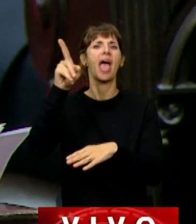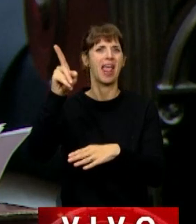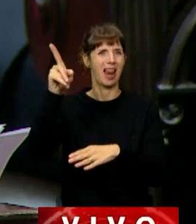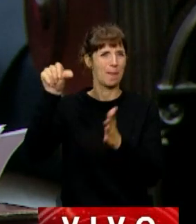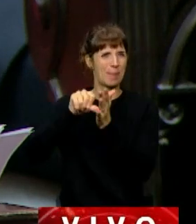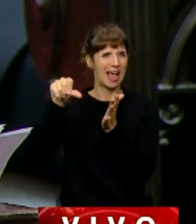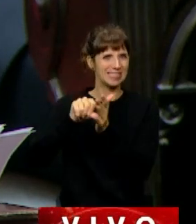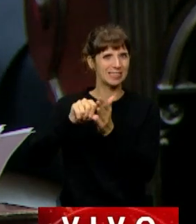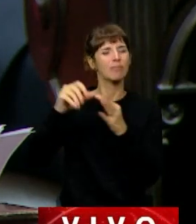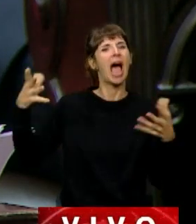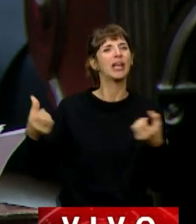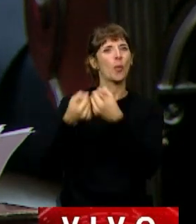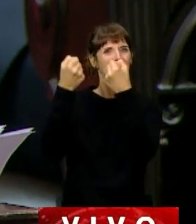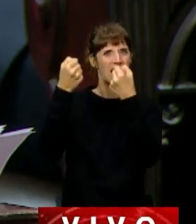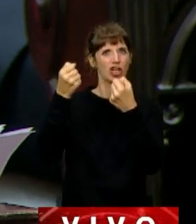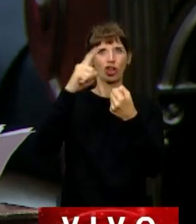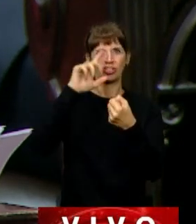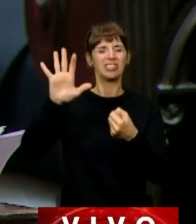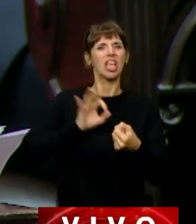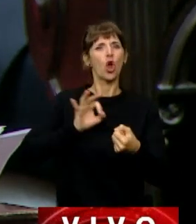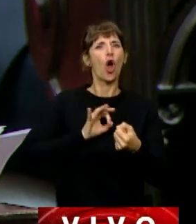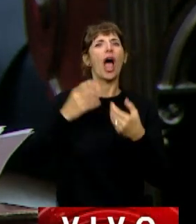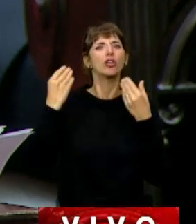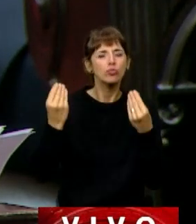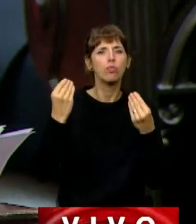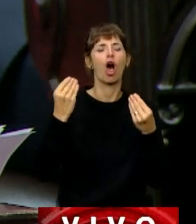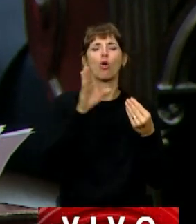del 75 aniversario del Holocausto.